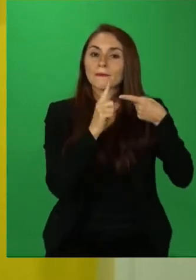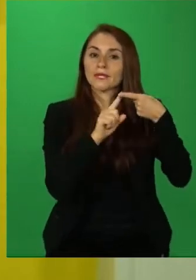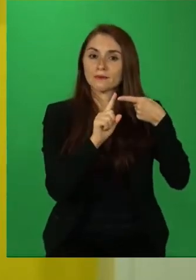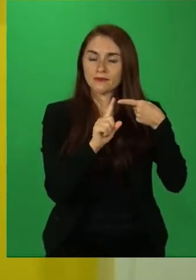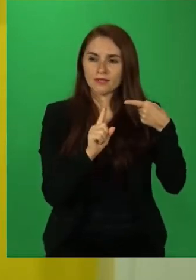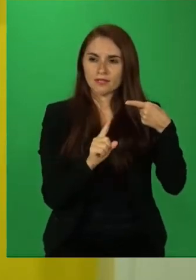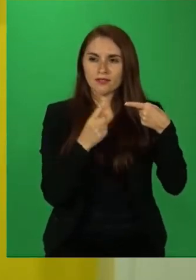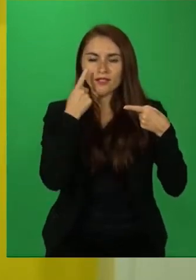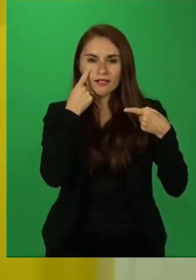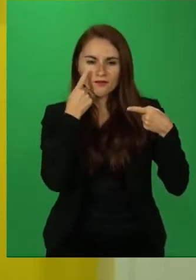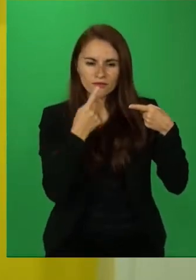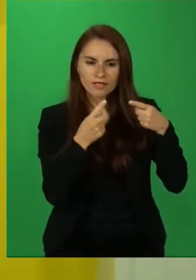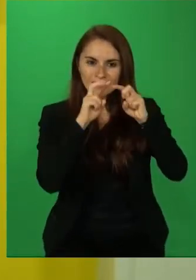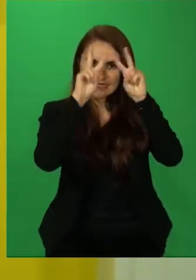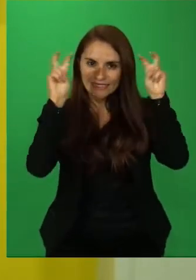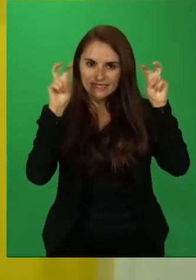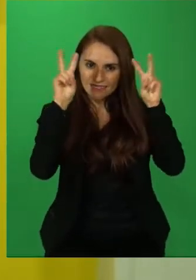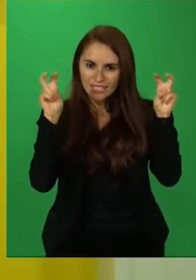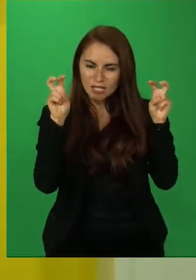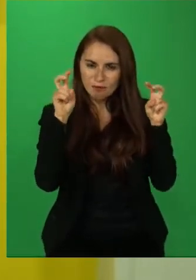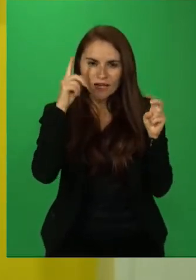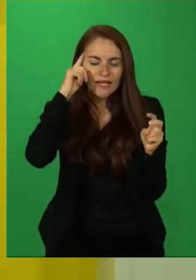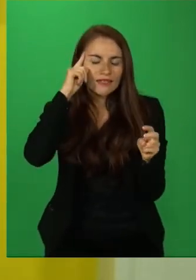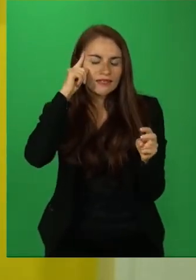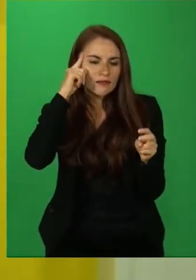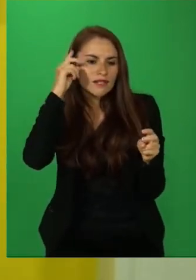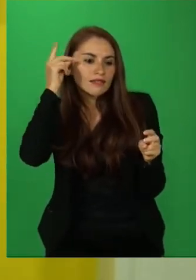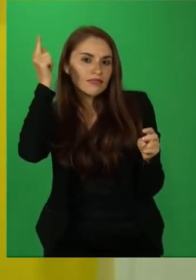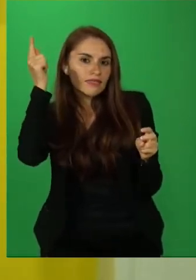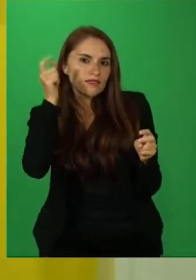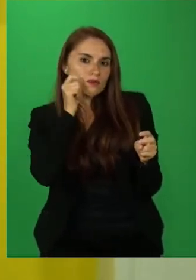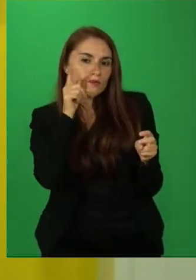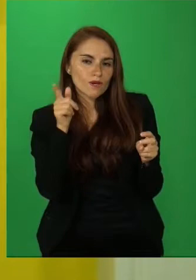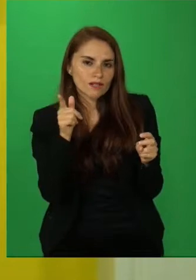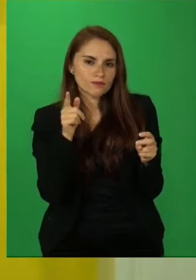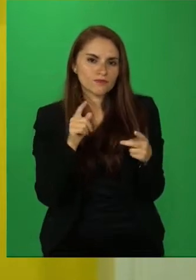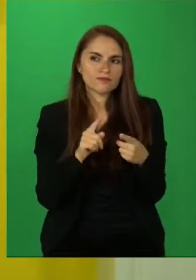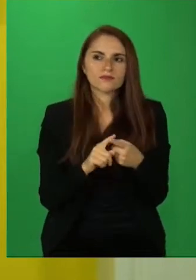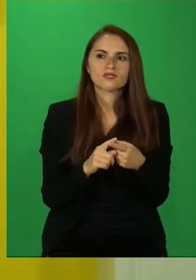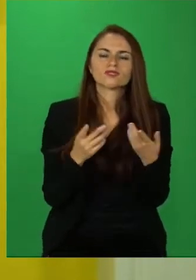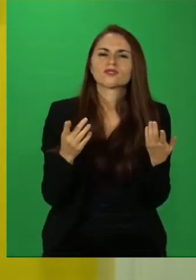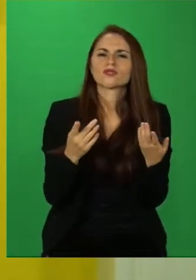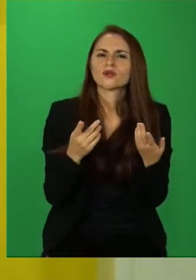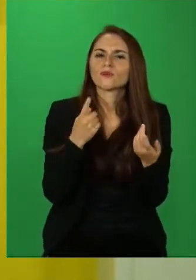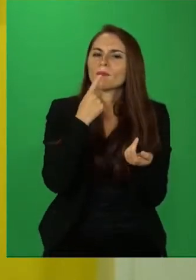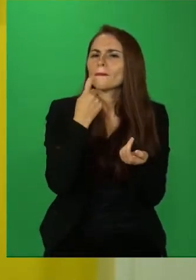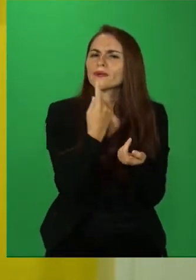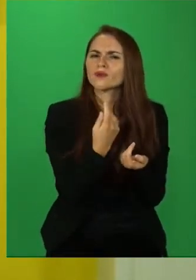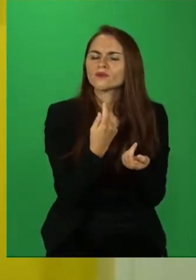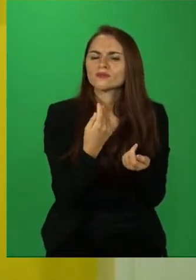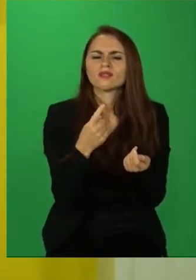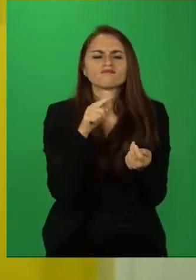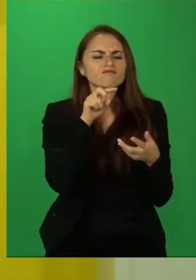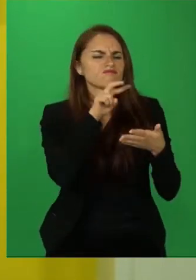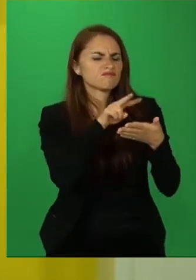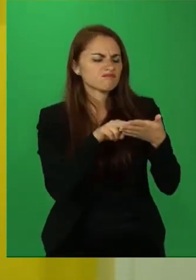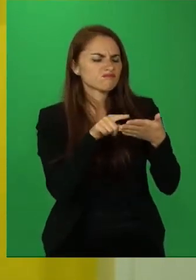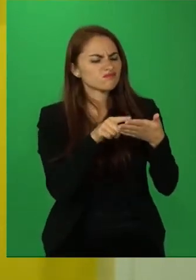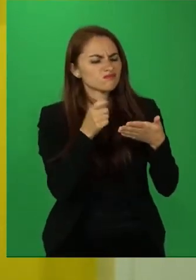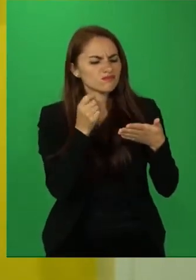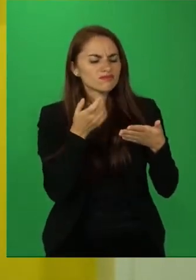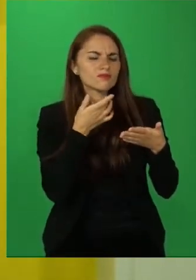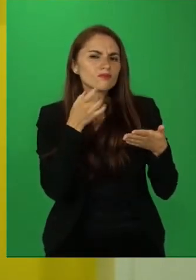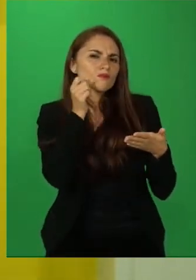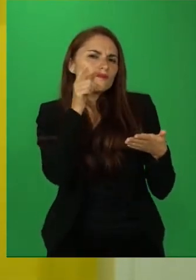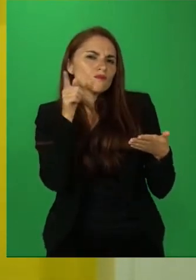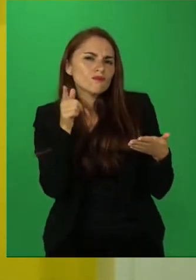paso era identificar el tema y la tesis. El tema se identificaba con la pregunta de qué se habla y la tesis con la pregunta